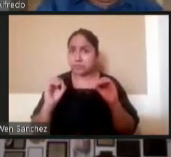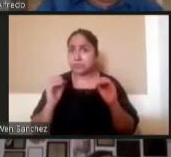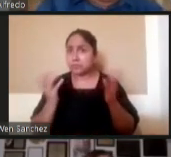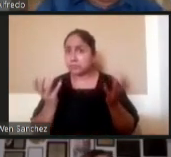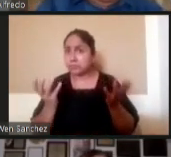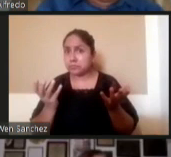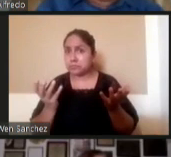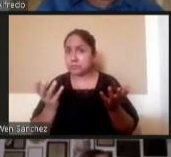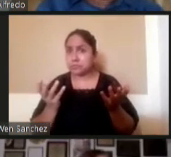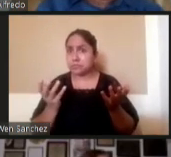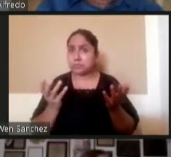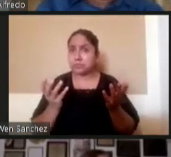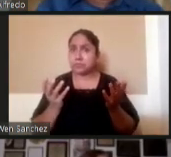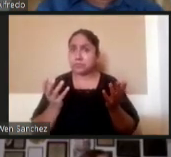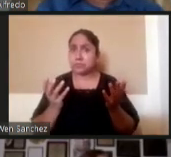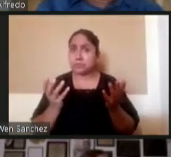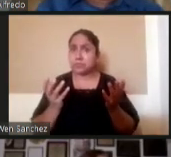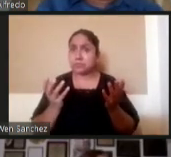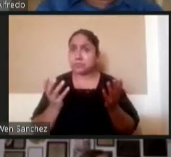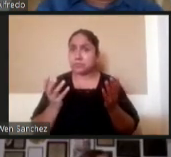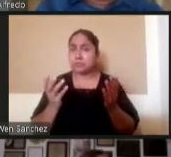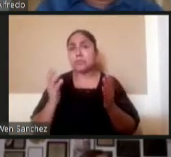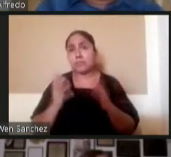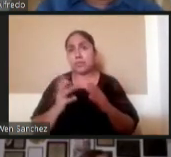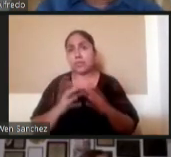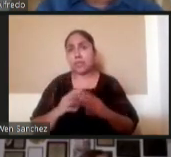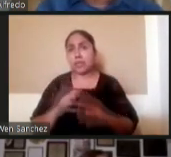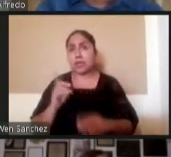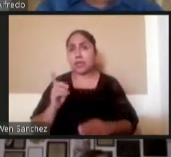nada más pedimos que regrese la regidora Armendáriz